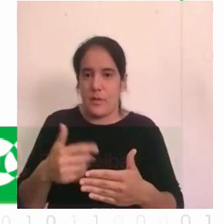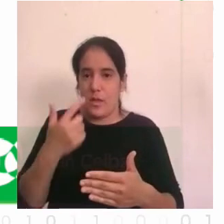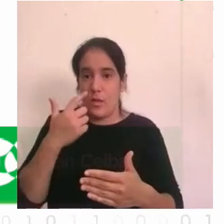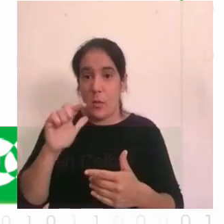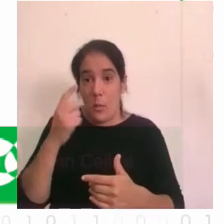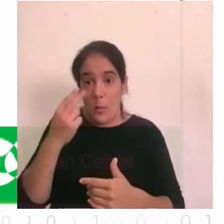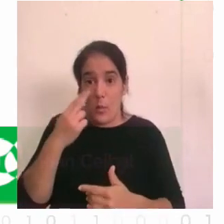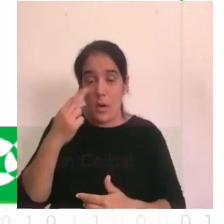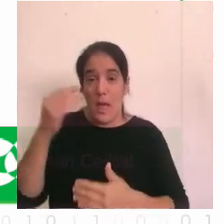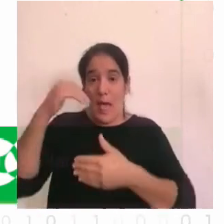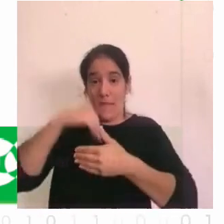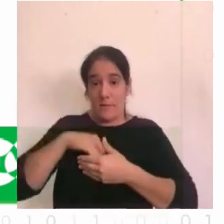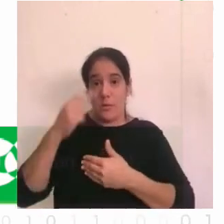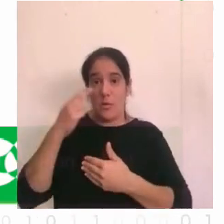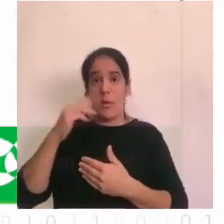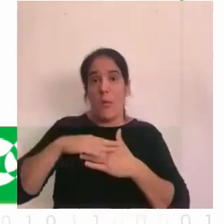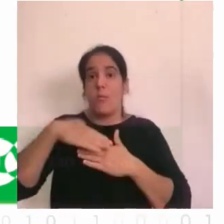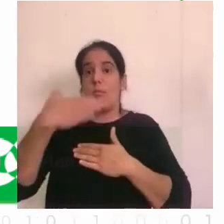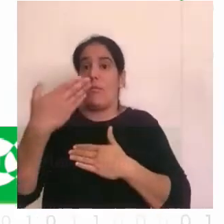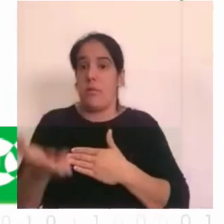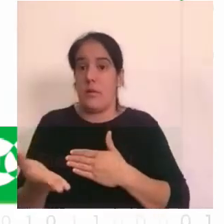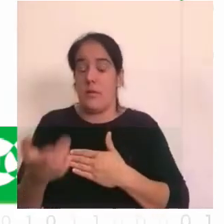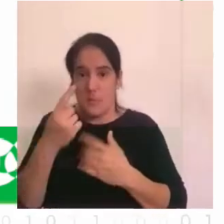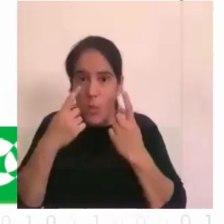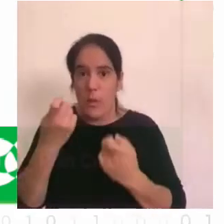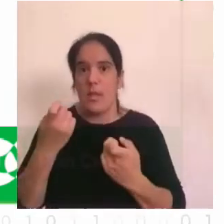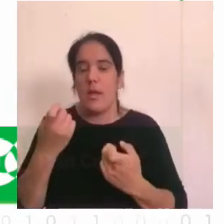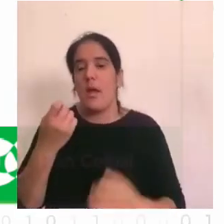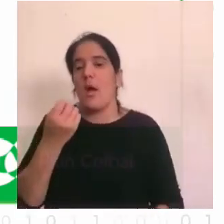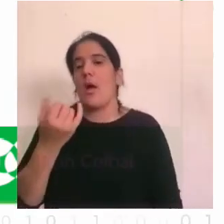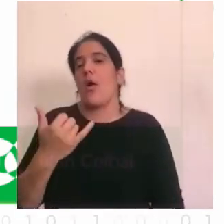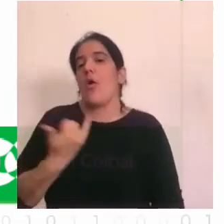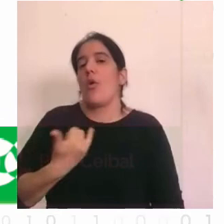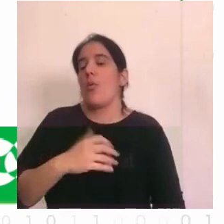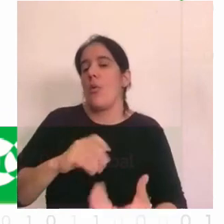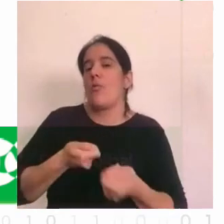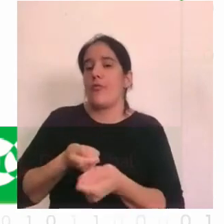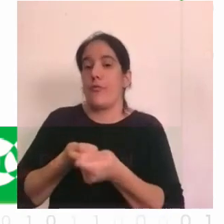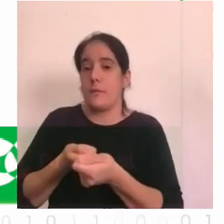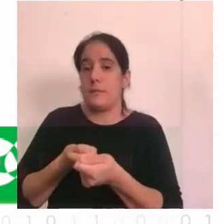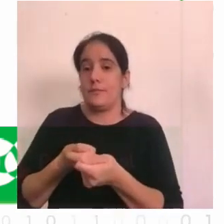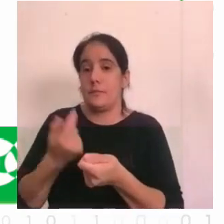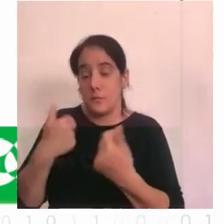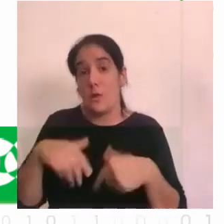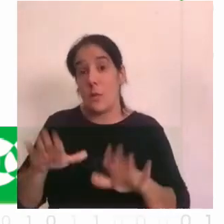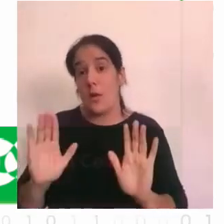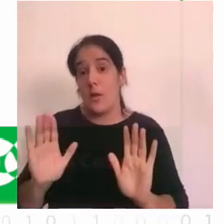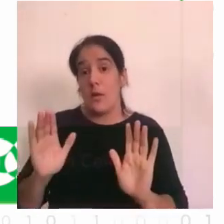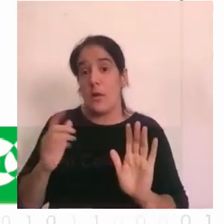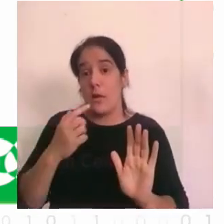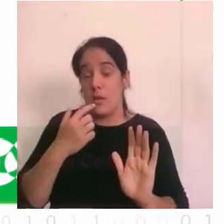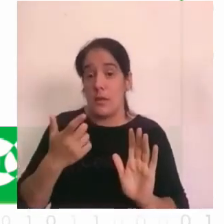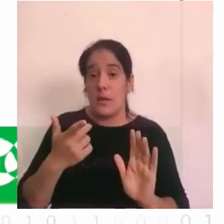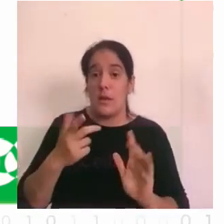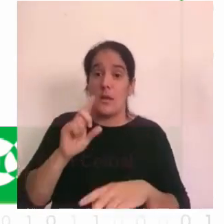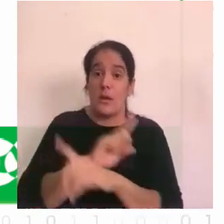los efectos son significativos y en el sentido esperado de que los niños que padecen inseguridad alimentaria o que viven en